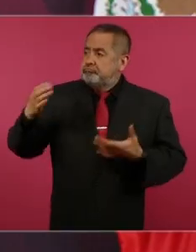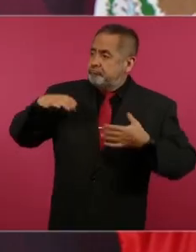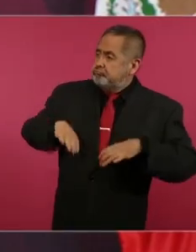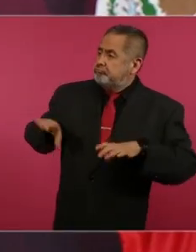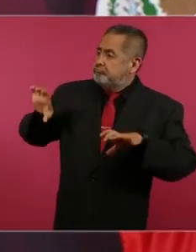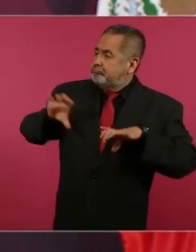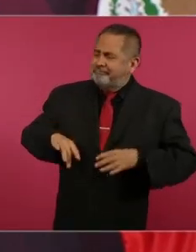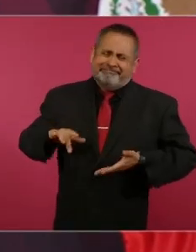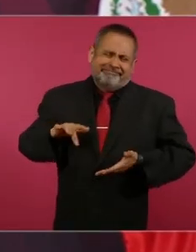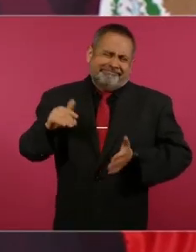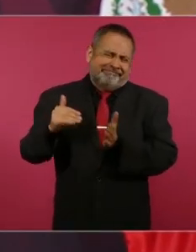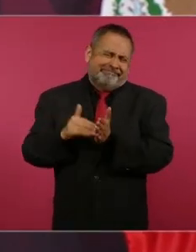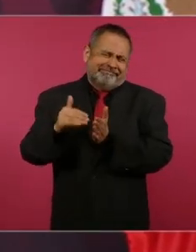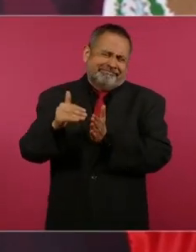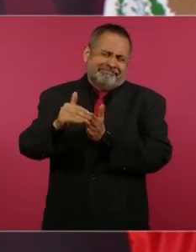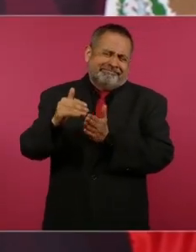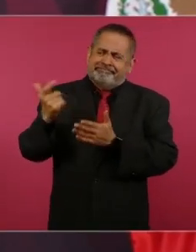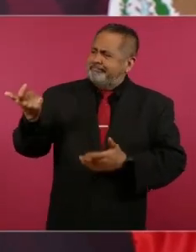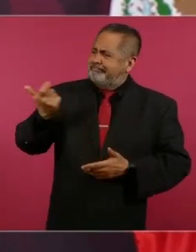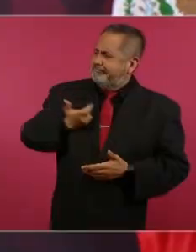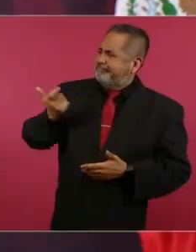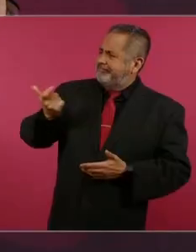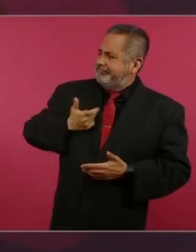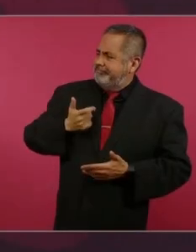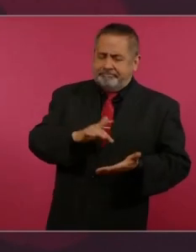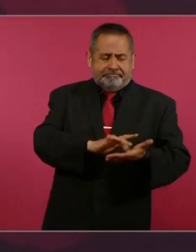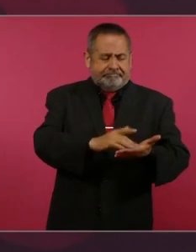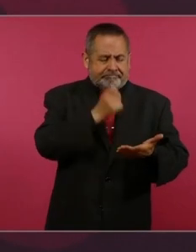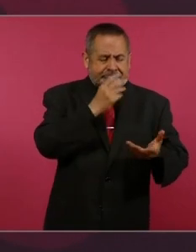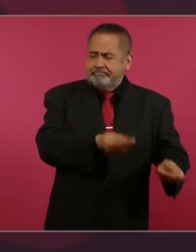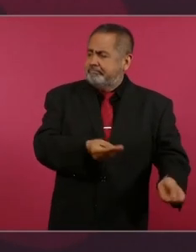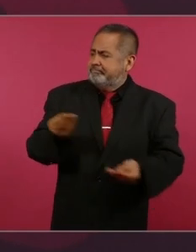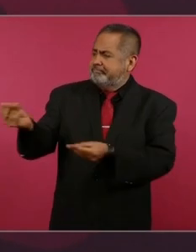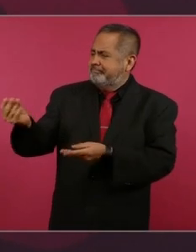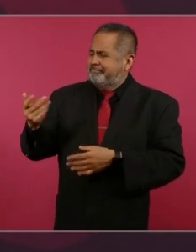Vendían miles de millones de pesos de medicinas